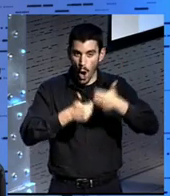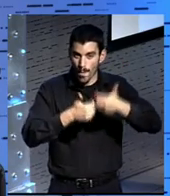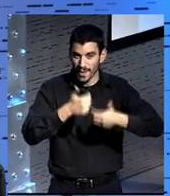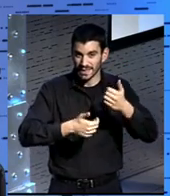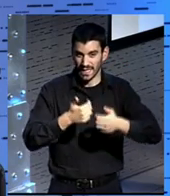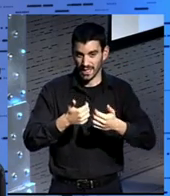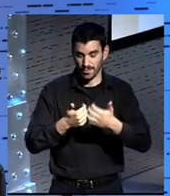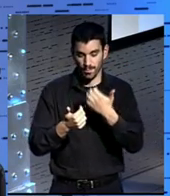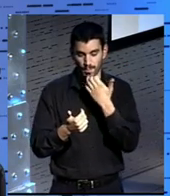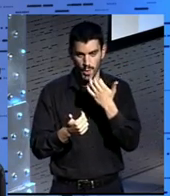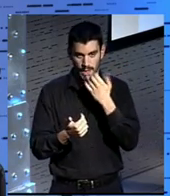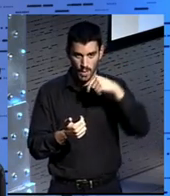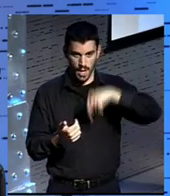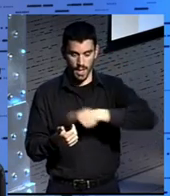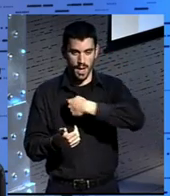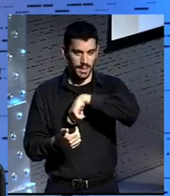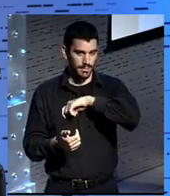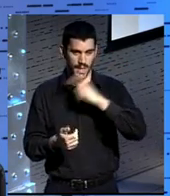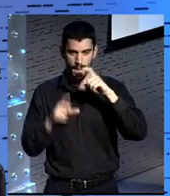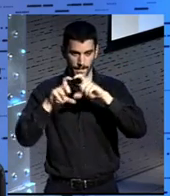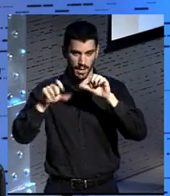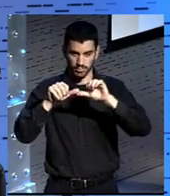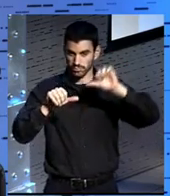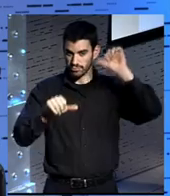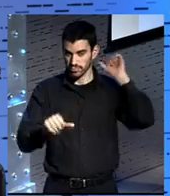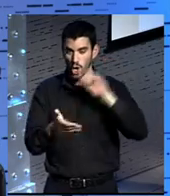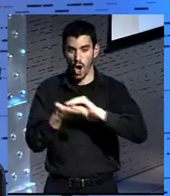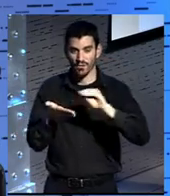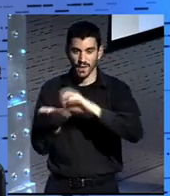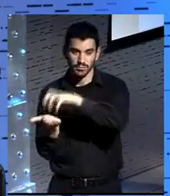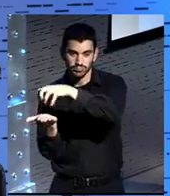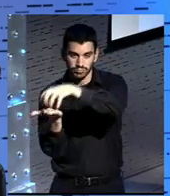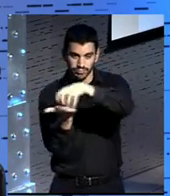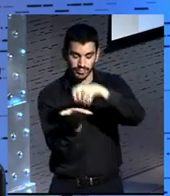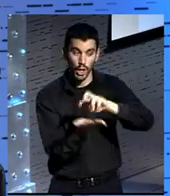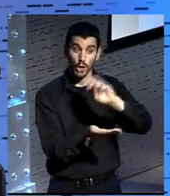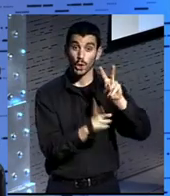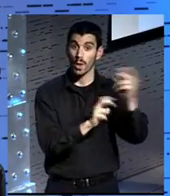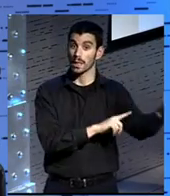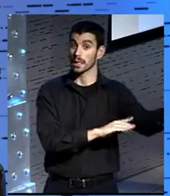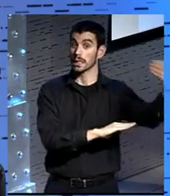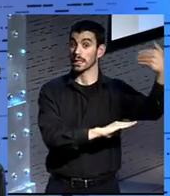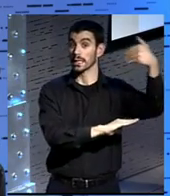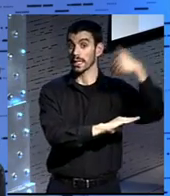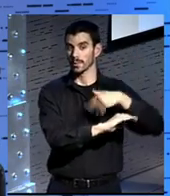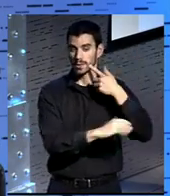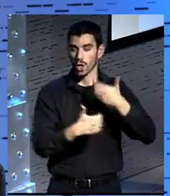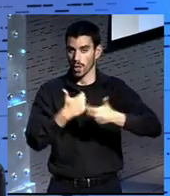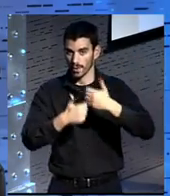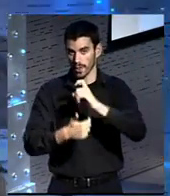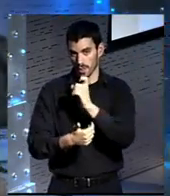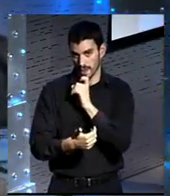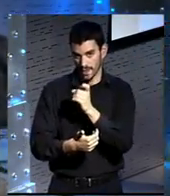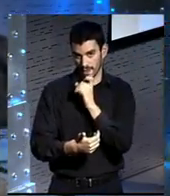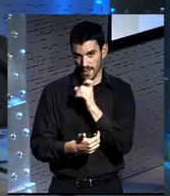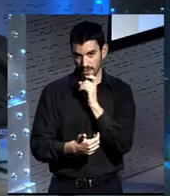tan nutrida de presencia física, pues es realmente difícil. Hay excepciones muy notables, como la que representa Cádiz. Hay alguna excepción que lleva 5